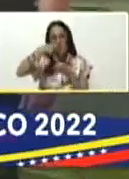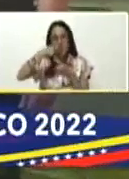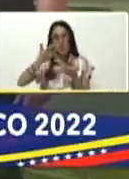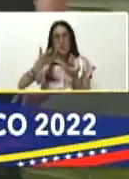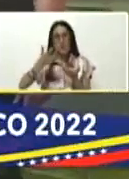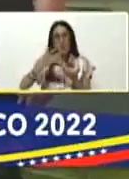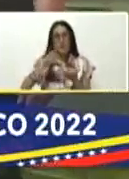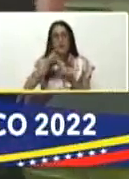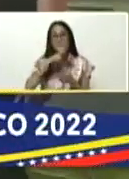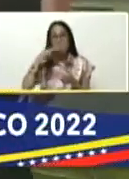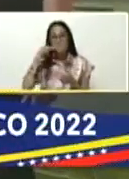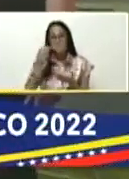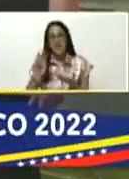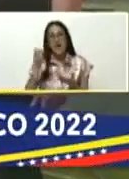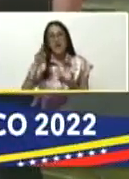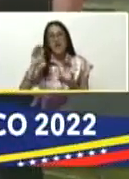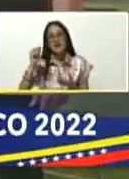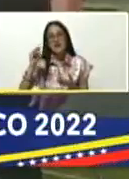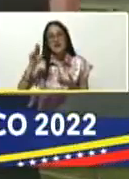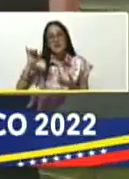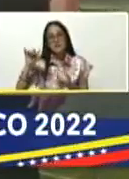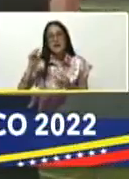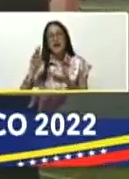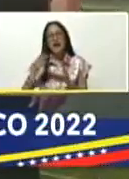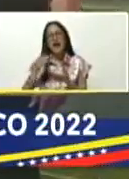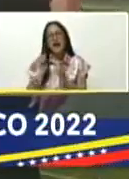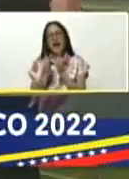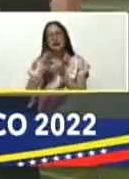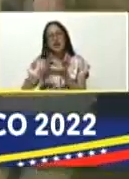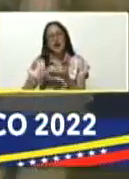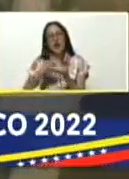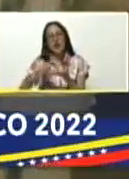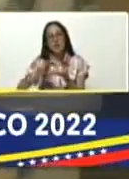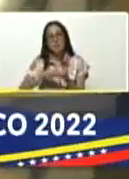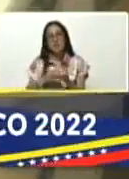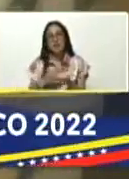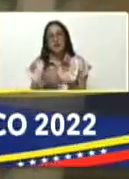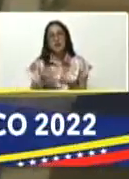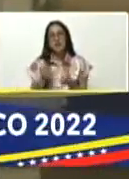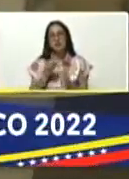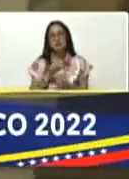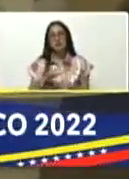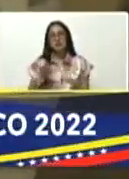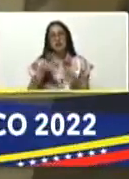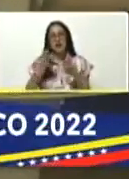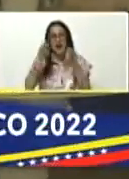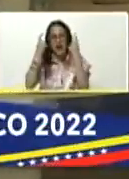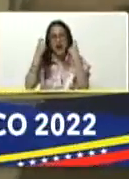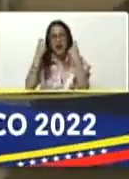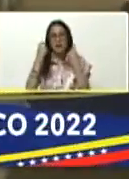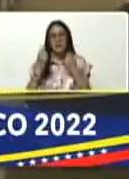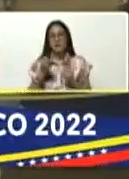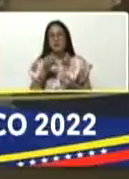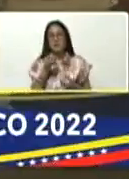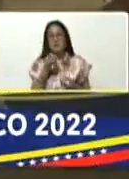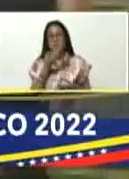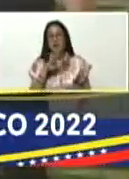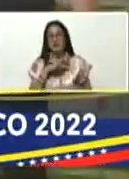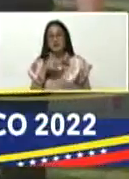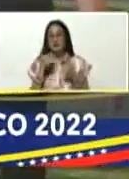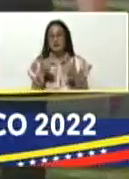arequipe, leche condensada, queso crema, diversos productos a raíz de la leche de cabra, que tiene muchas propiedades beneficiosas.